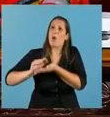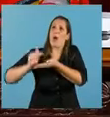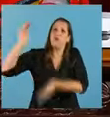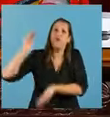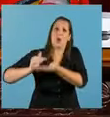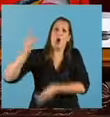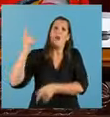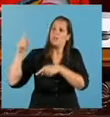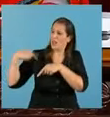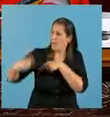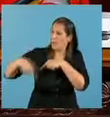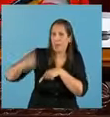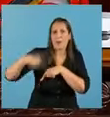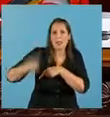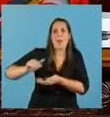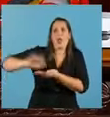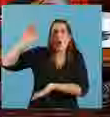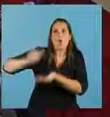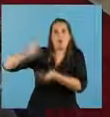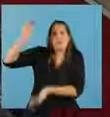cae.